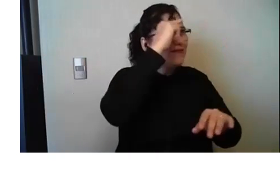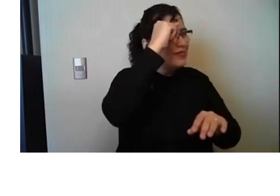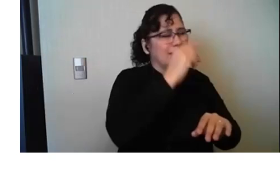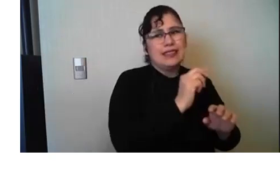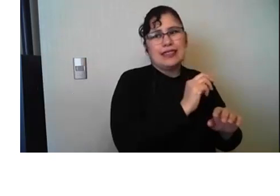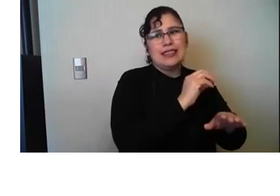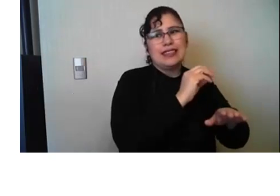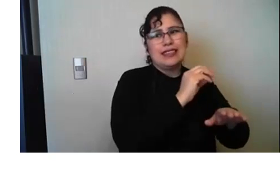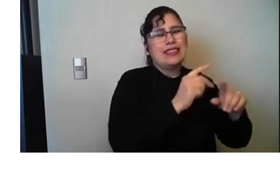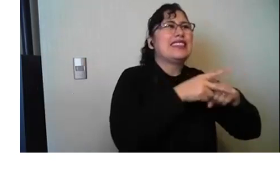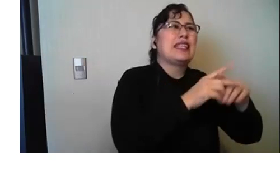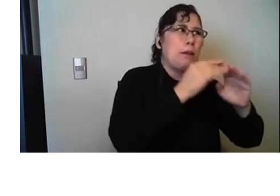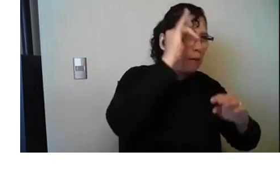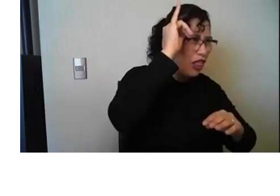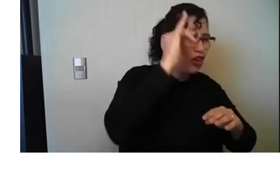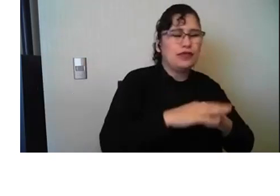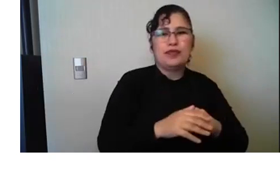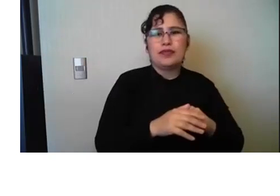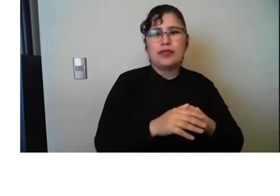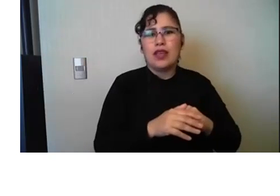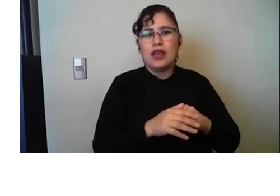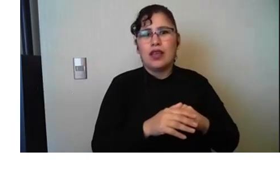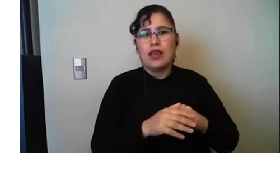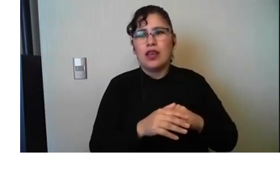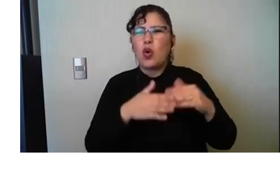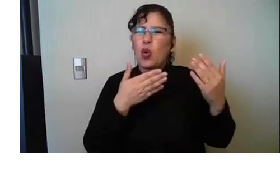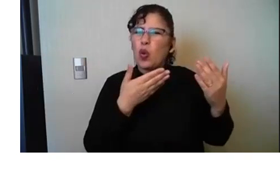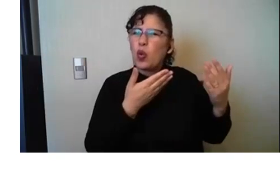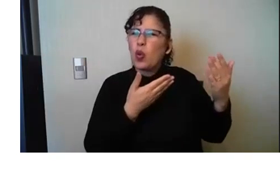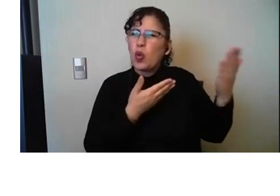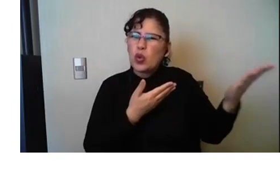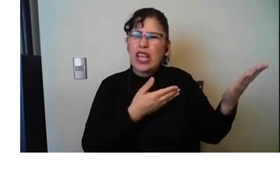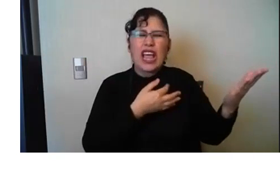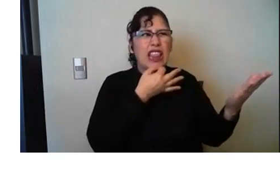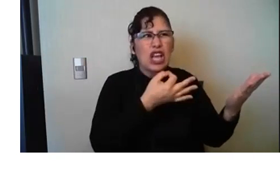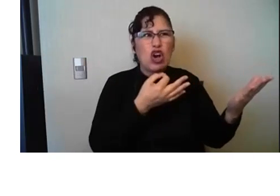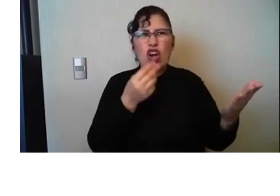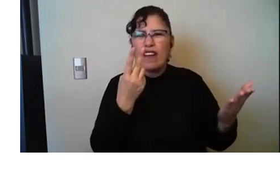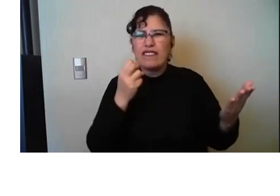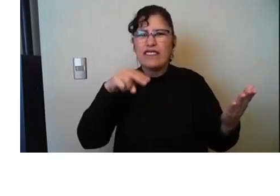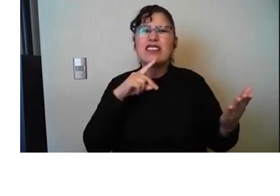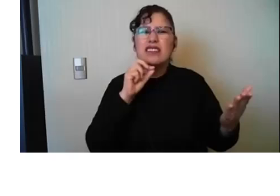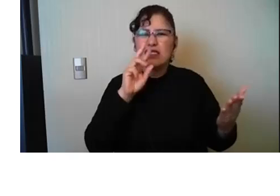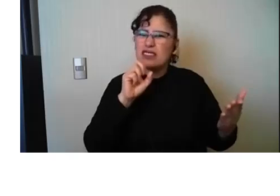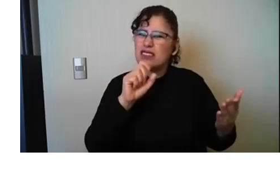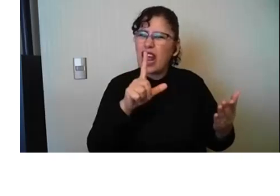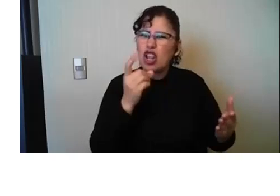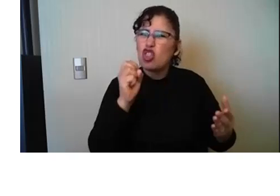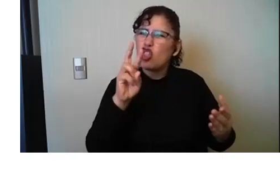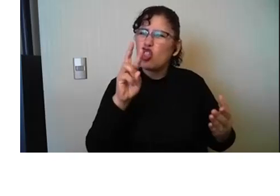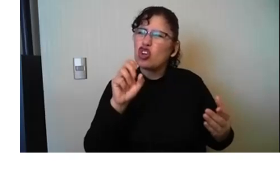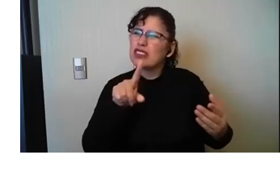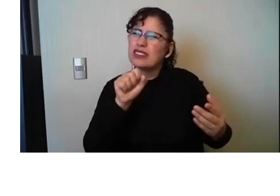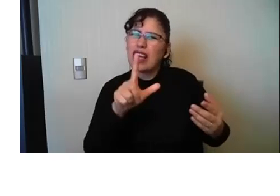perdón que lo interrumpa, es que había dicho esto es ventral, esto es dorsal, entonces como que me perdí. Porque, esto es